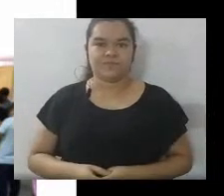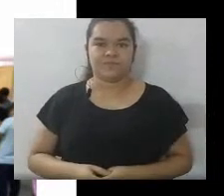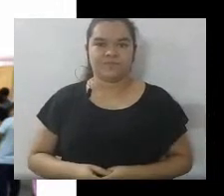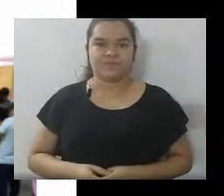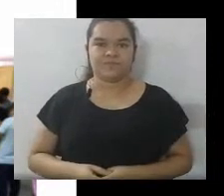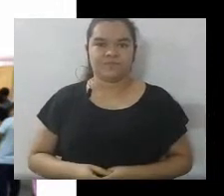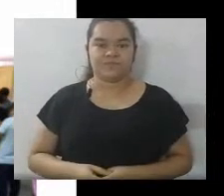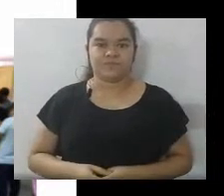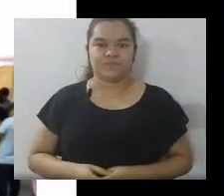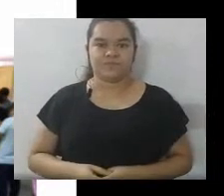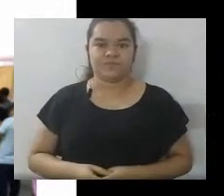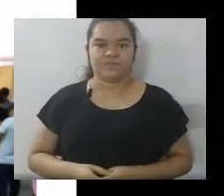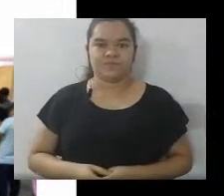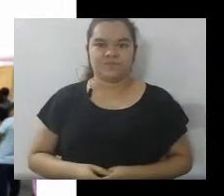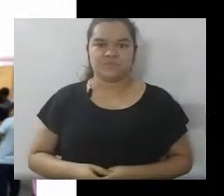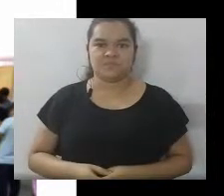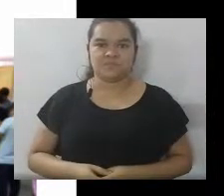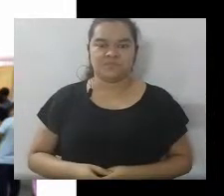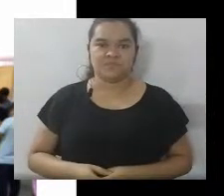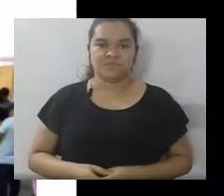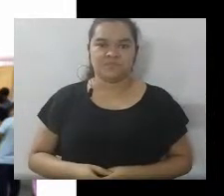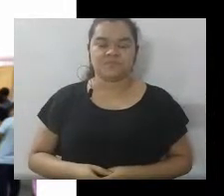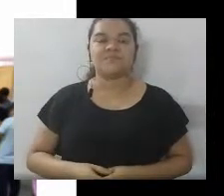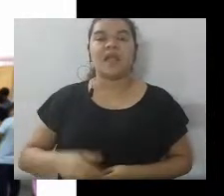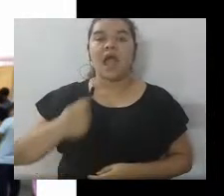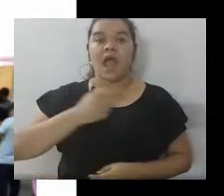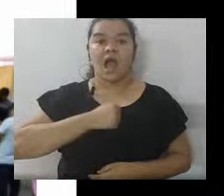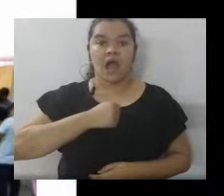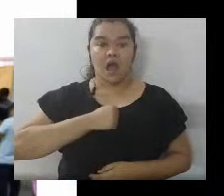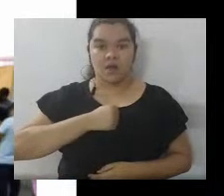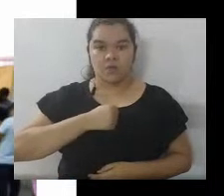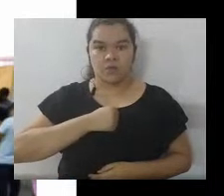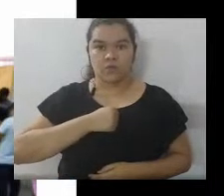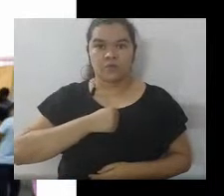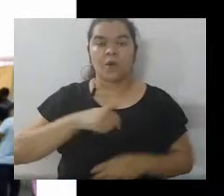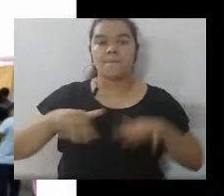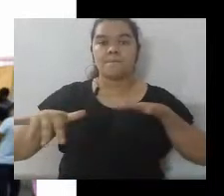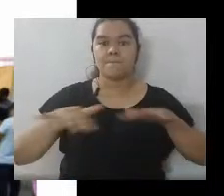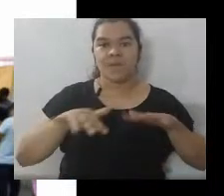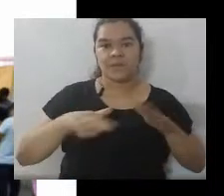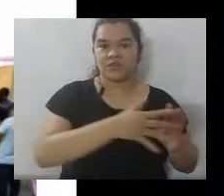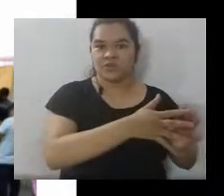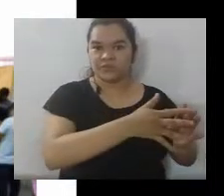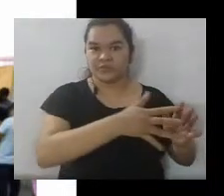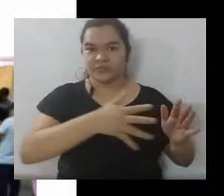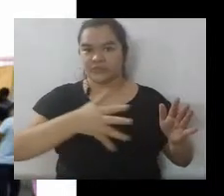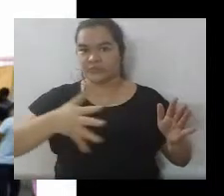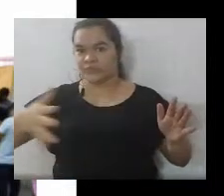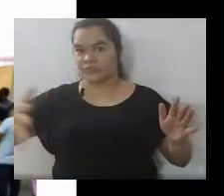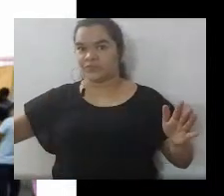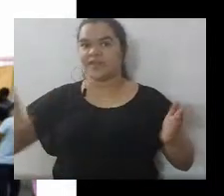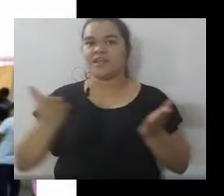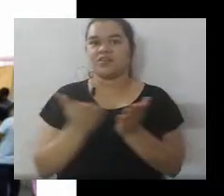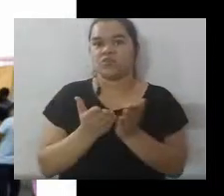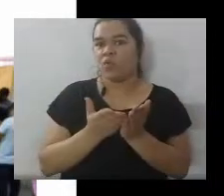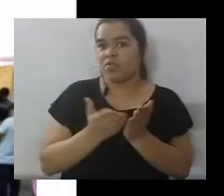Durante el cursado nuestros estudiantes se vinculan, ¿sí?, con en todo sentido,